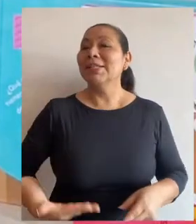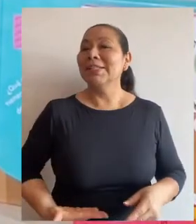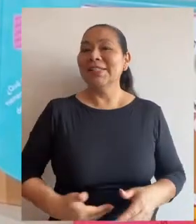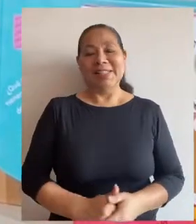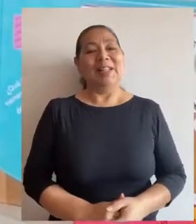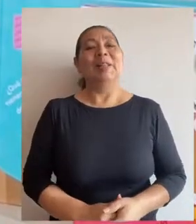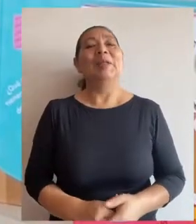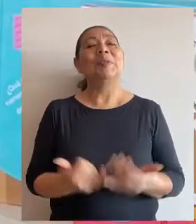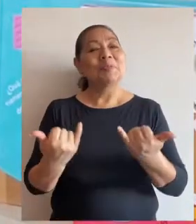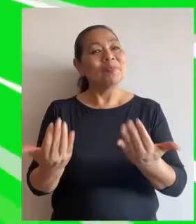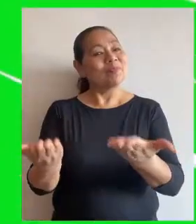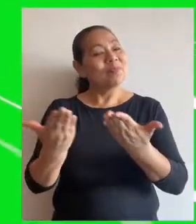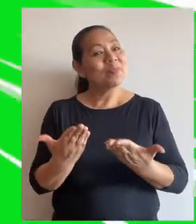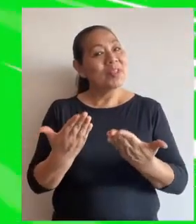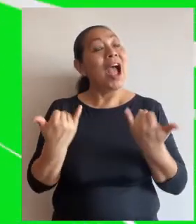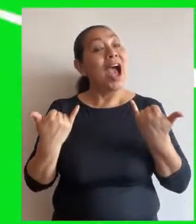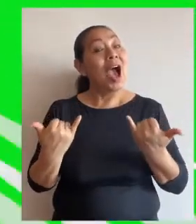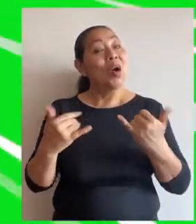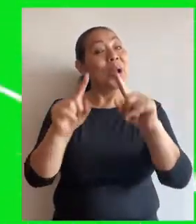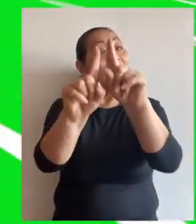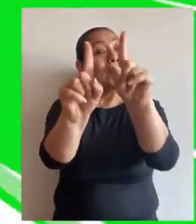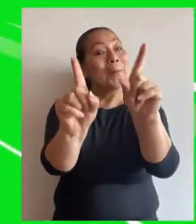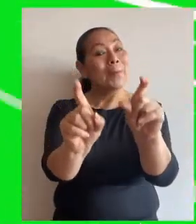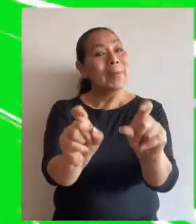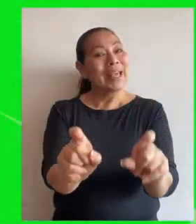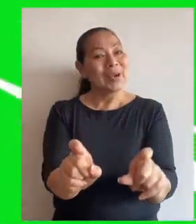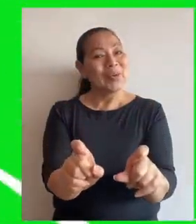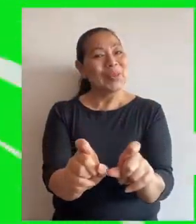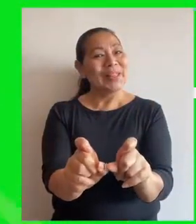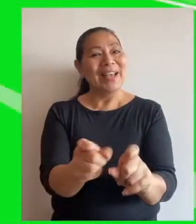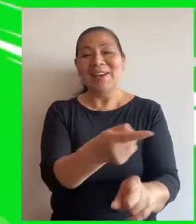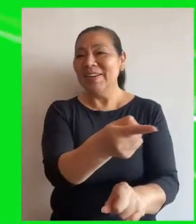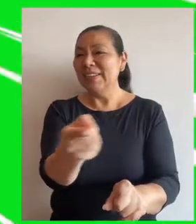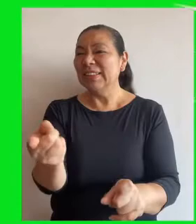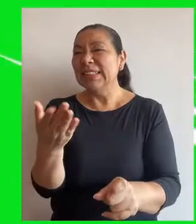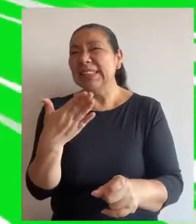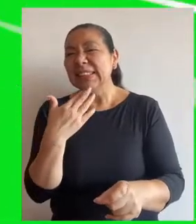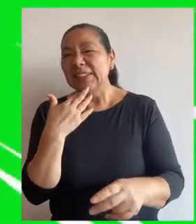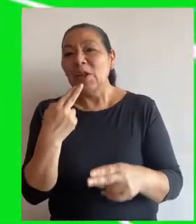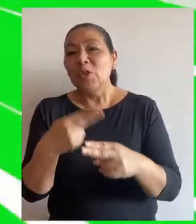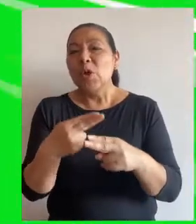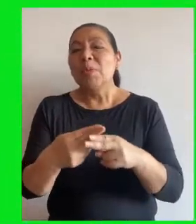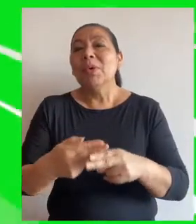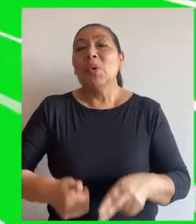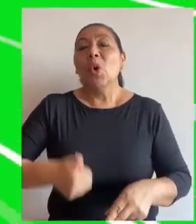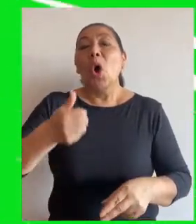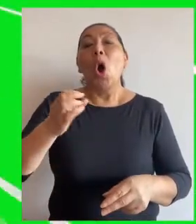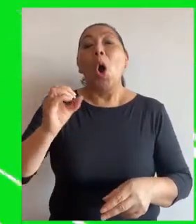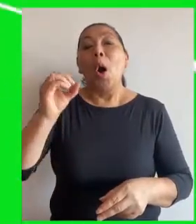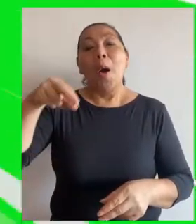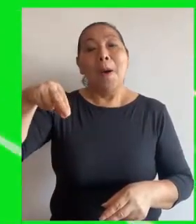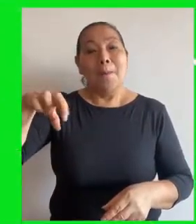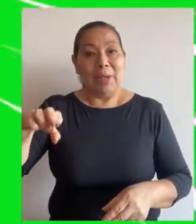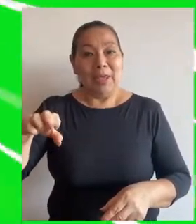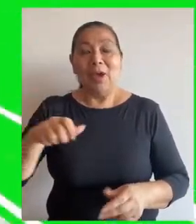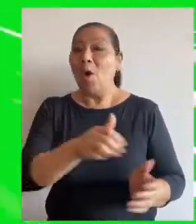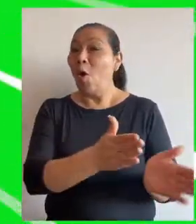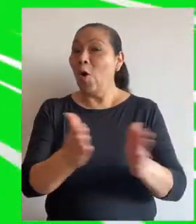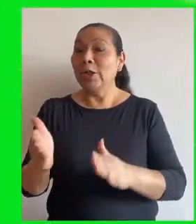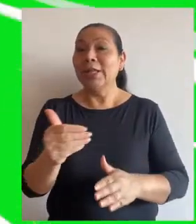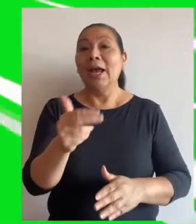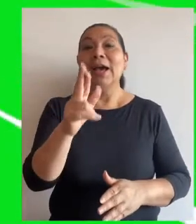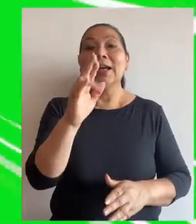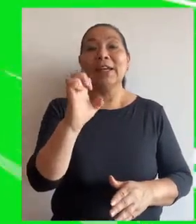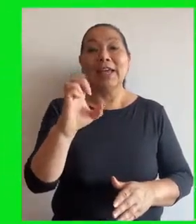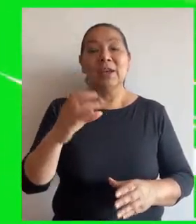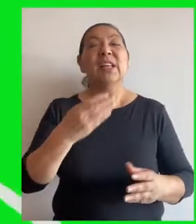presidente. ¡Chao! ¡Espera! Es momento de jugar a la trivia. ¿Qué organismo nombra a los jefes de la OMPE y el RENIEC?